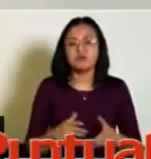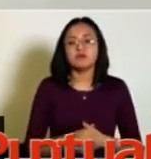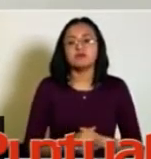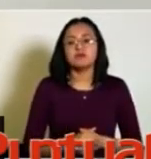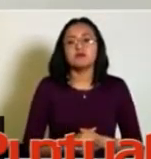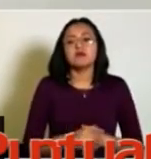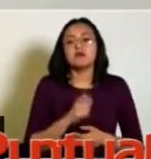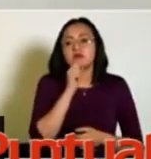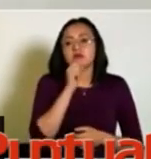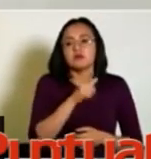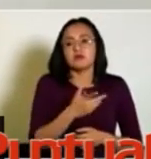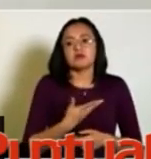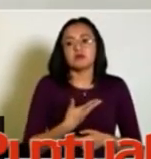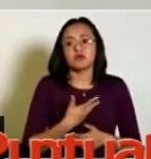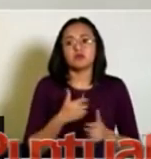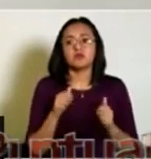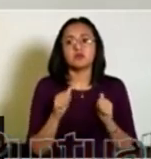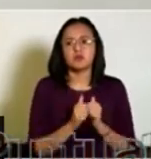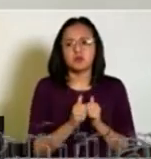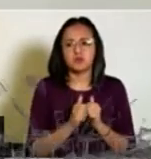también contamos con